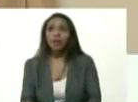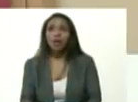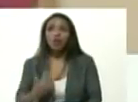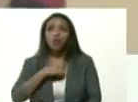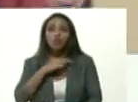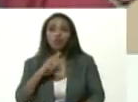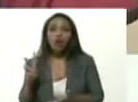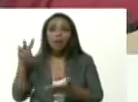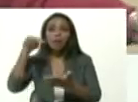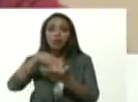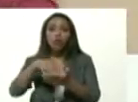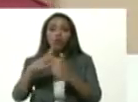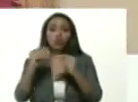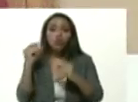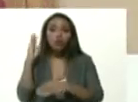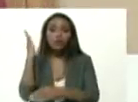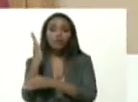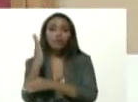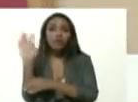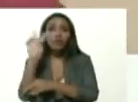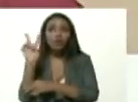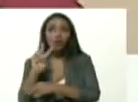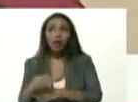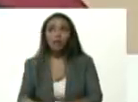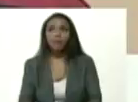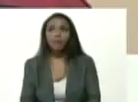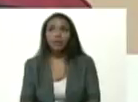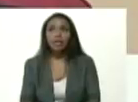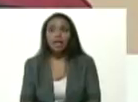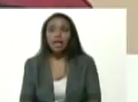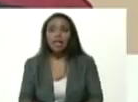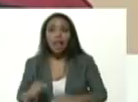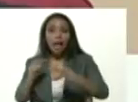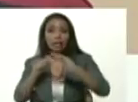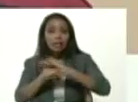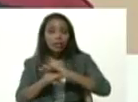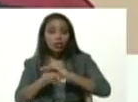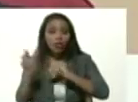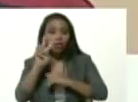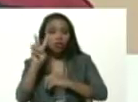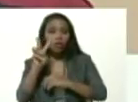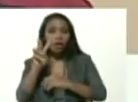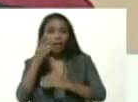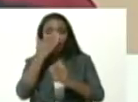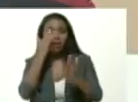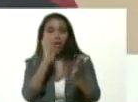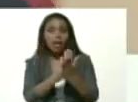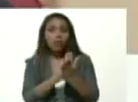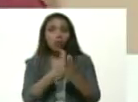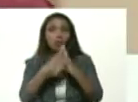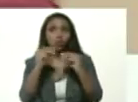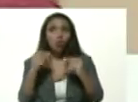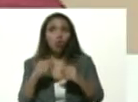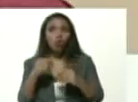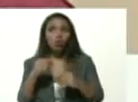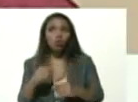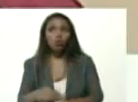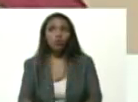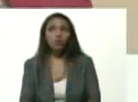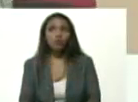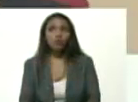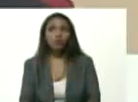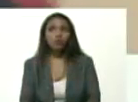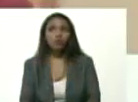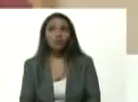Levantamiento de todas las sanciones contra Venezuela. Y el acceso de Venezuela directamente a todos los fondos del